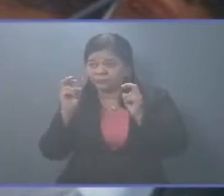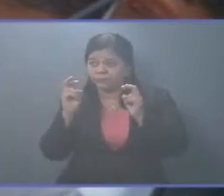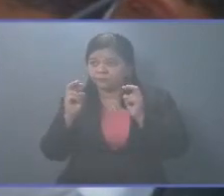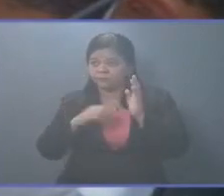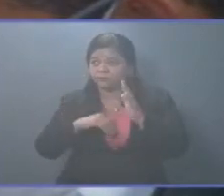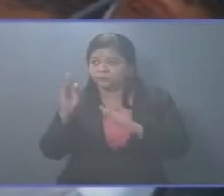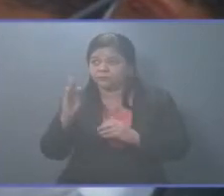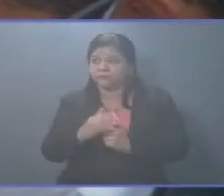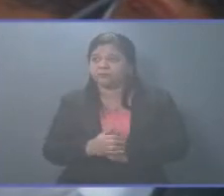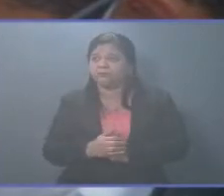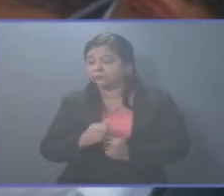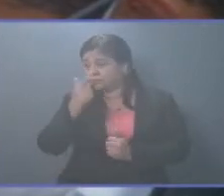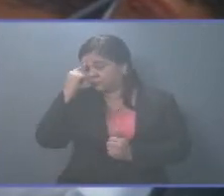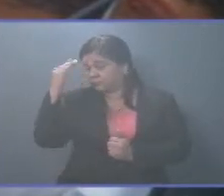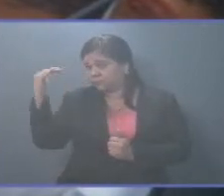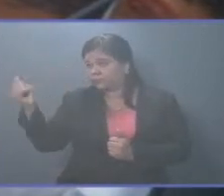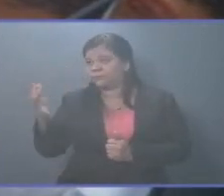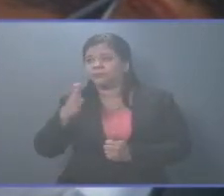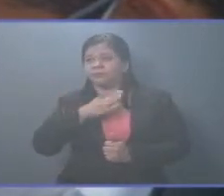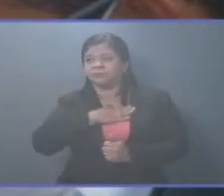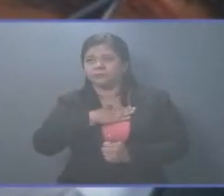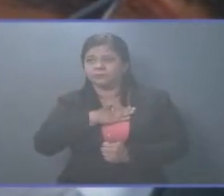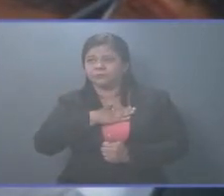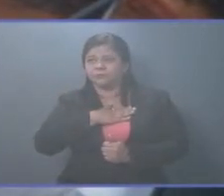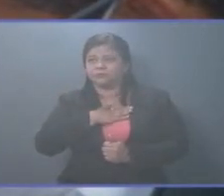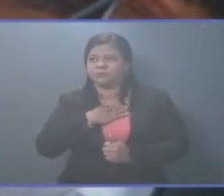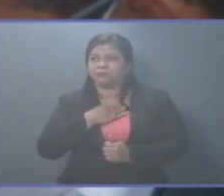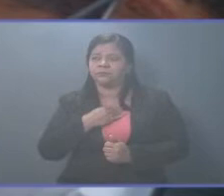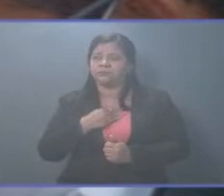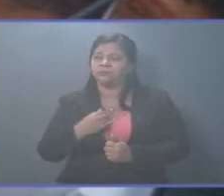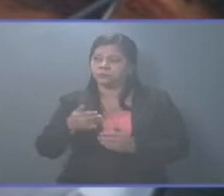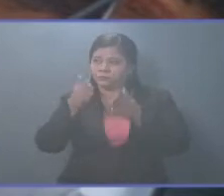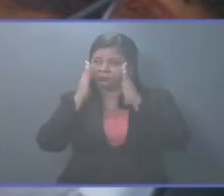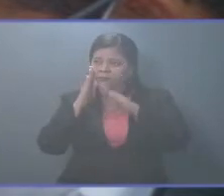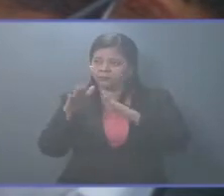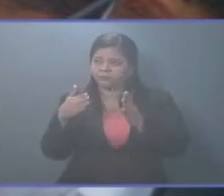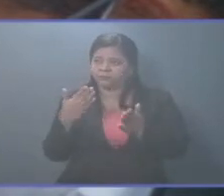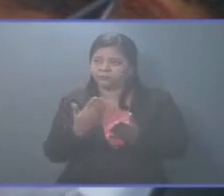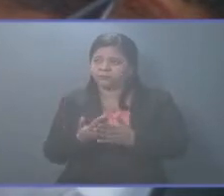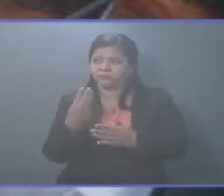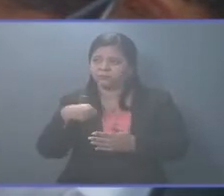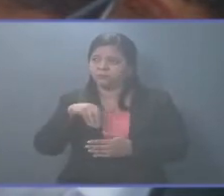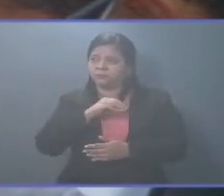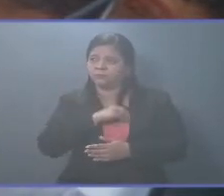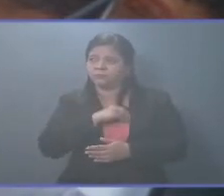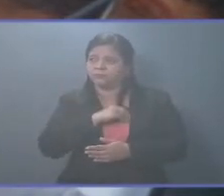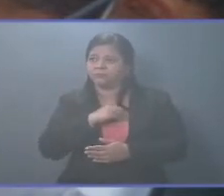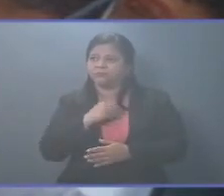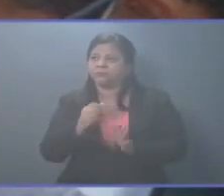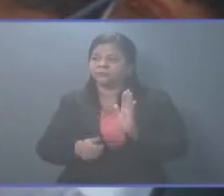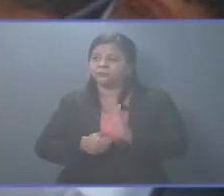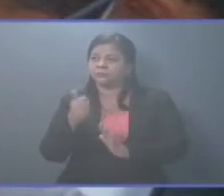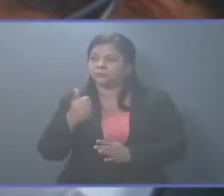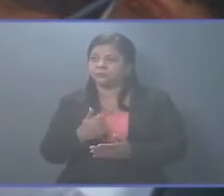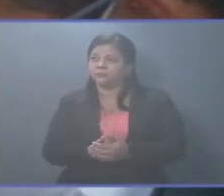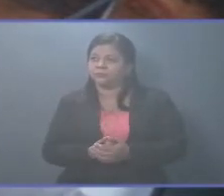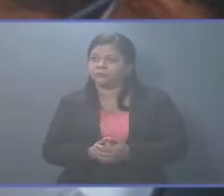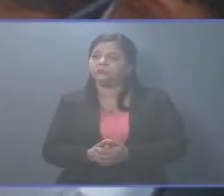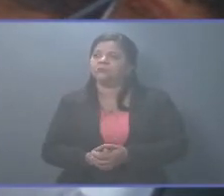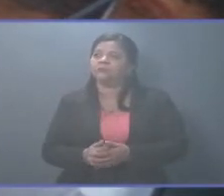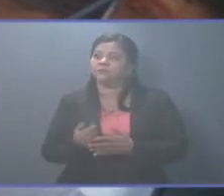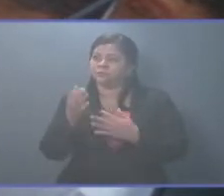cosa. Me llama también la atención el hecho que el doctor Solano manifiesta que tienen un